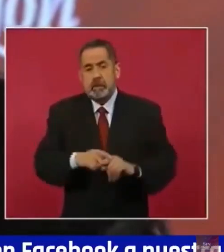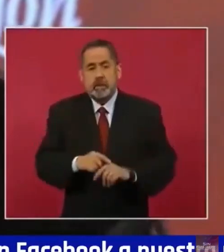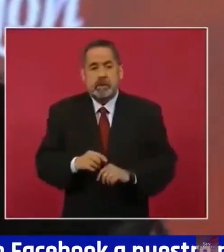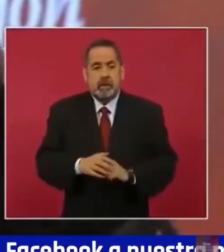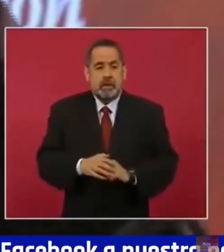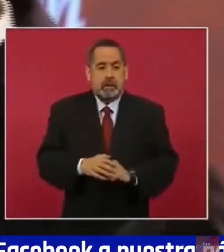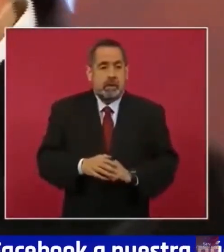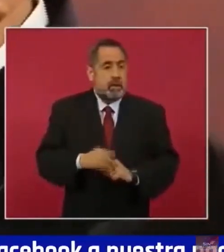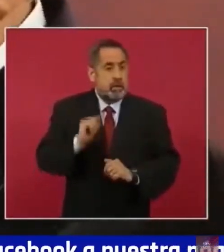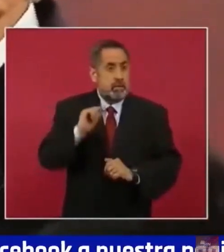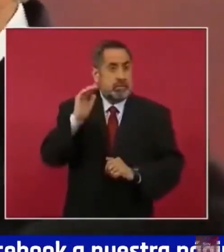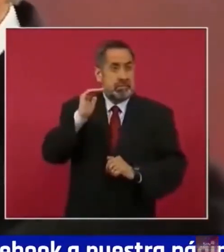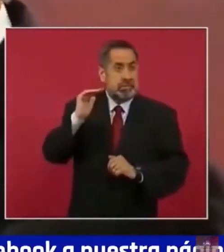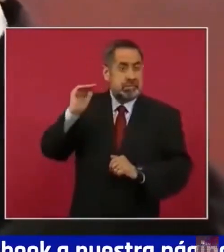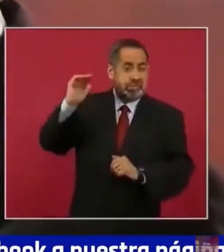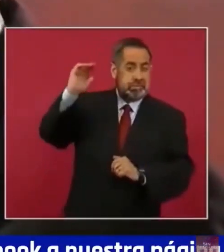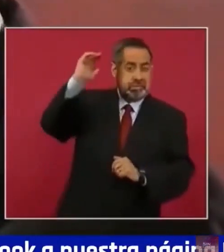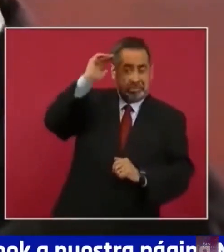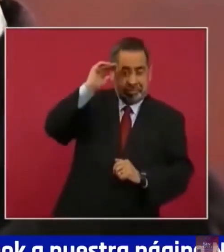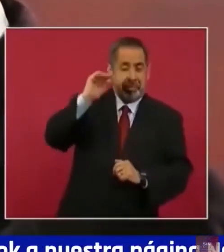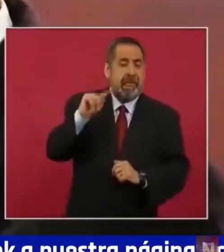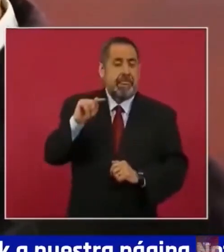Un alto funcionario.